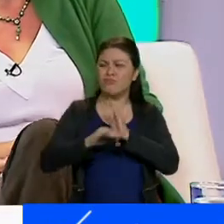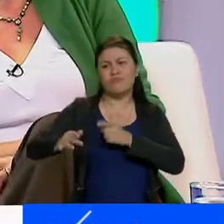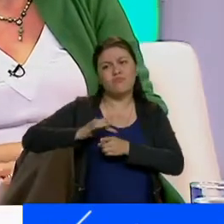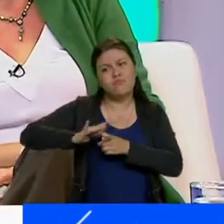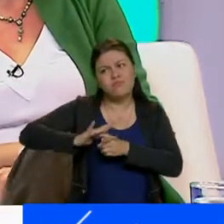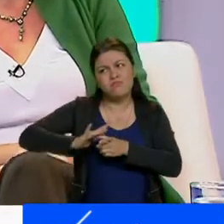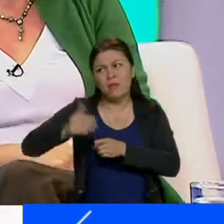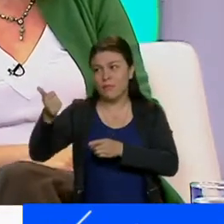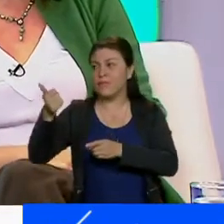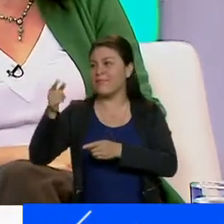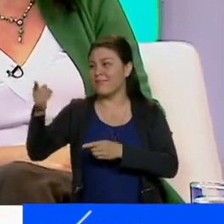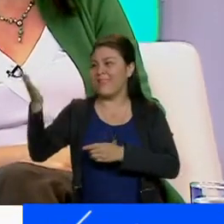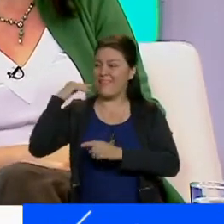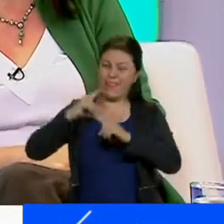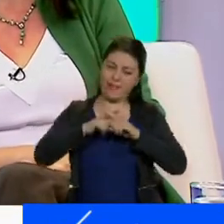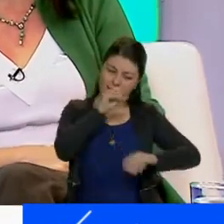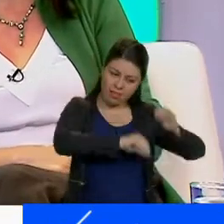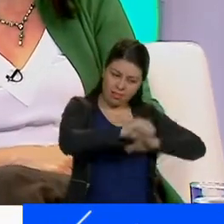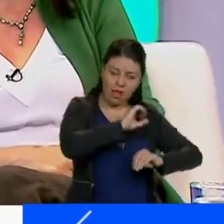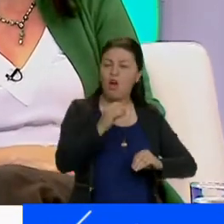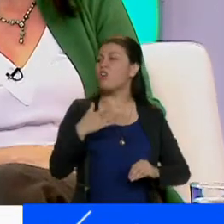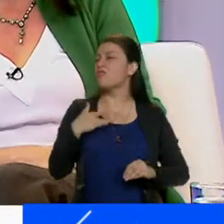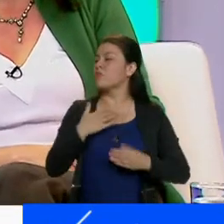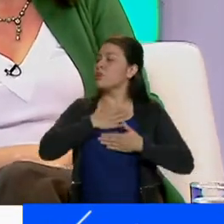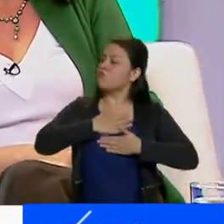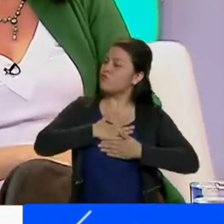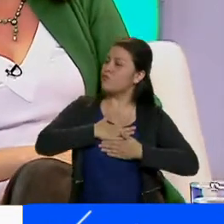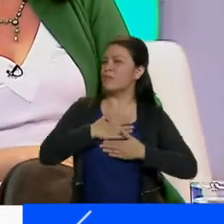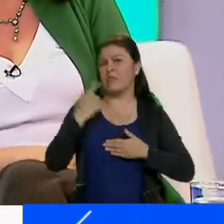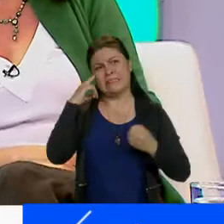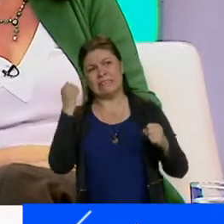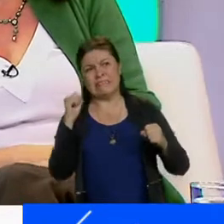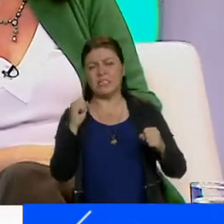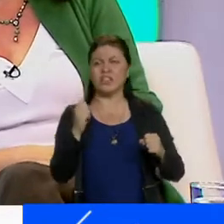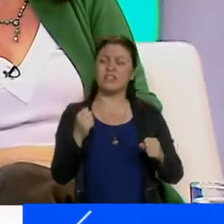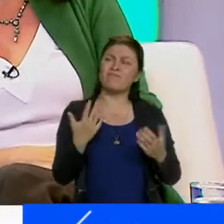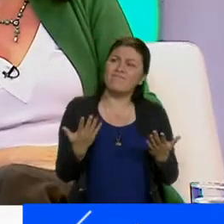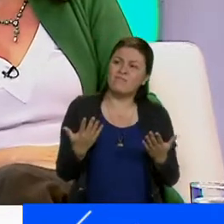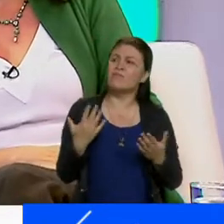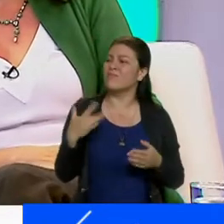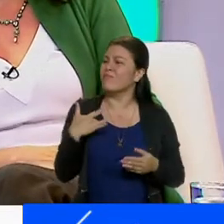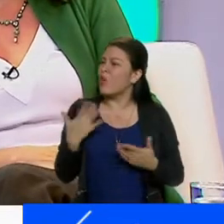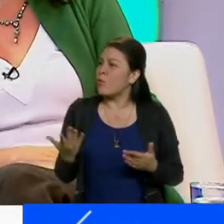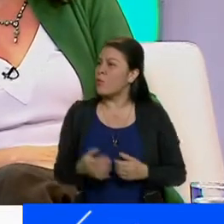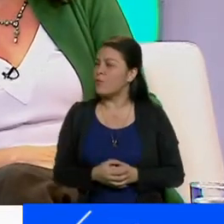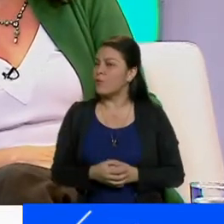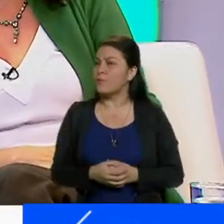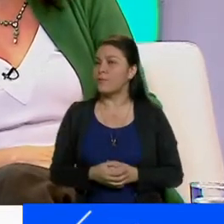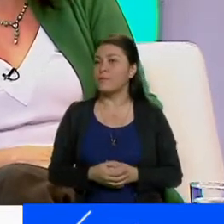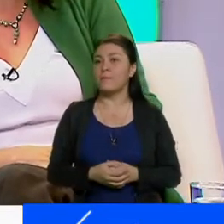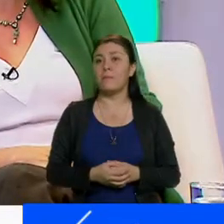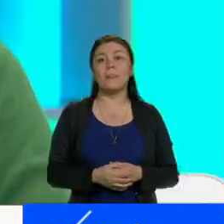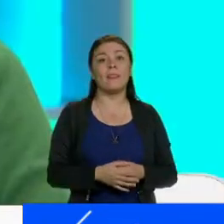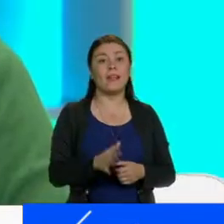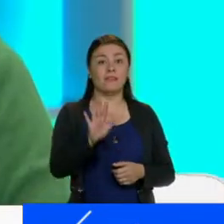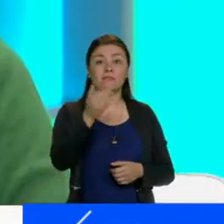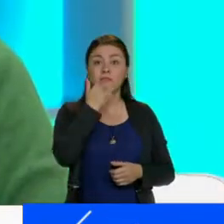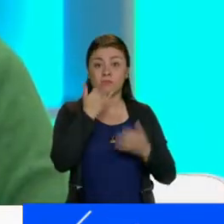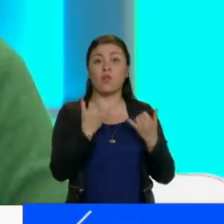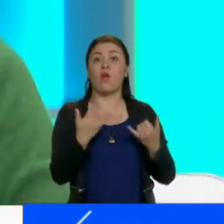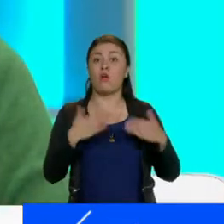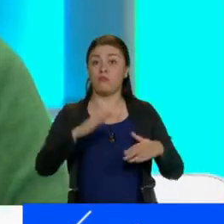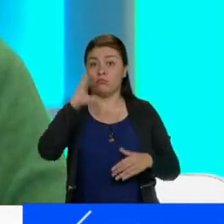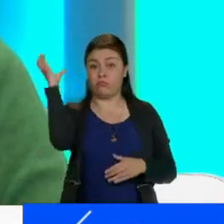ayudado a desarrollar o se siente satisfecha? Pues yo creo que el país ha avanzado